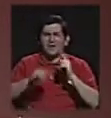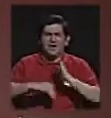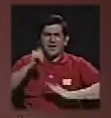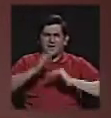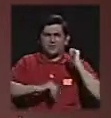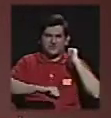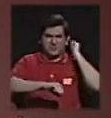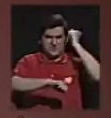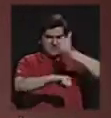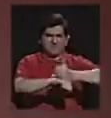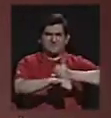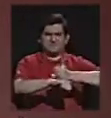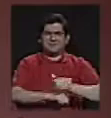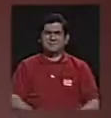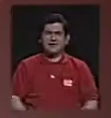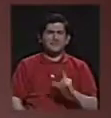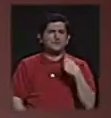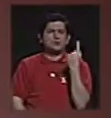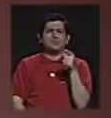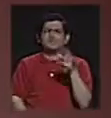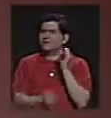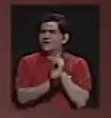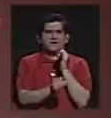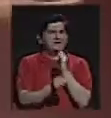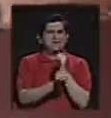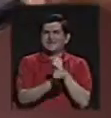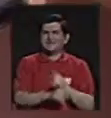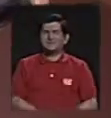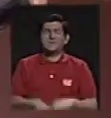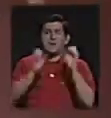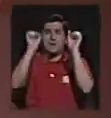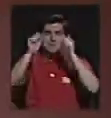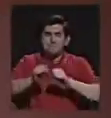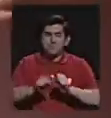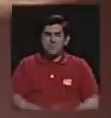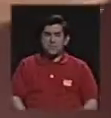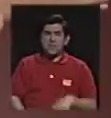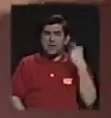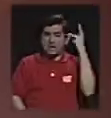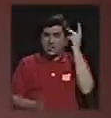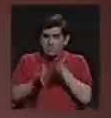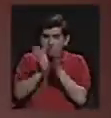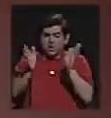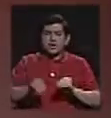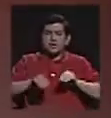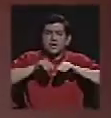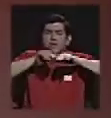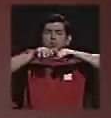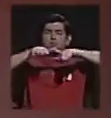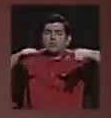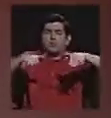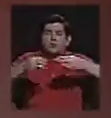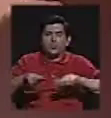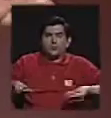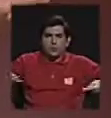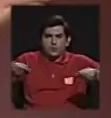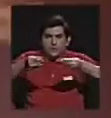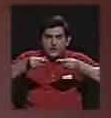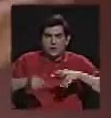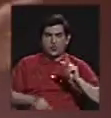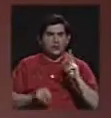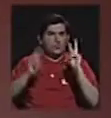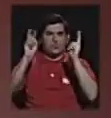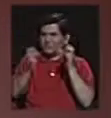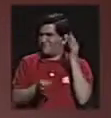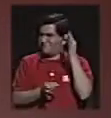una implantación que llegue, que no se quede en las instituciones, sino que logre a través de la política pública penetrar el territorio. Y eso no es un